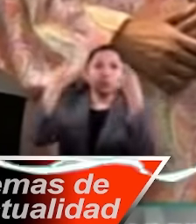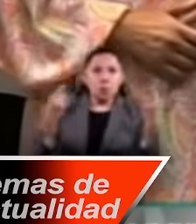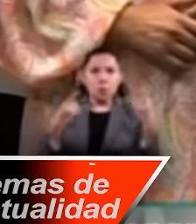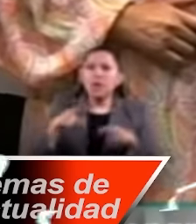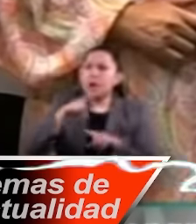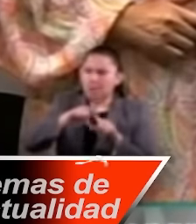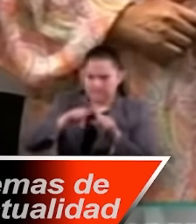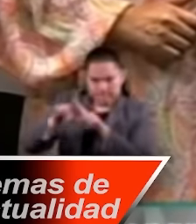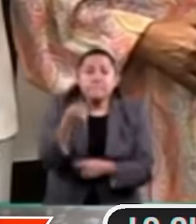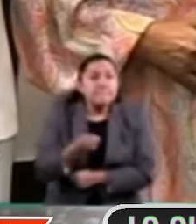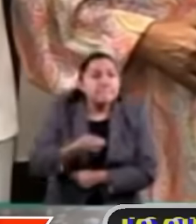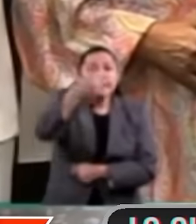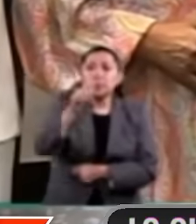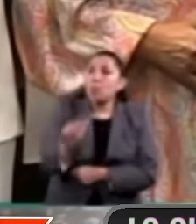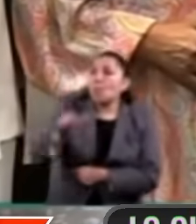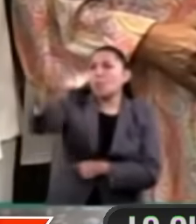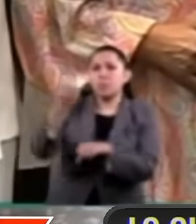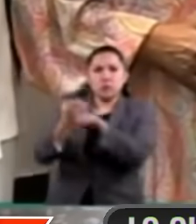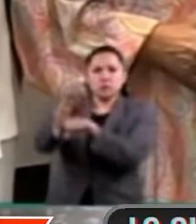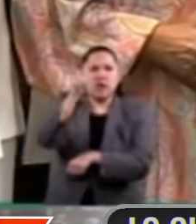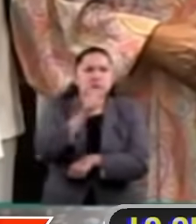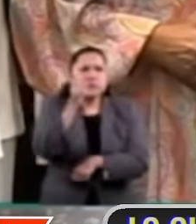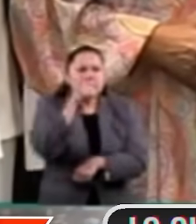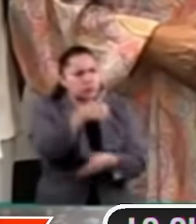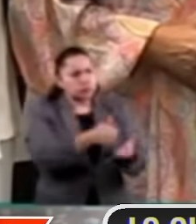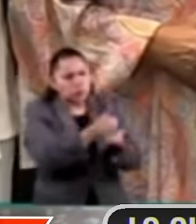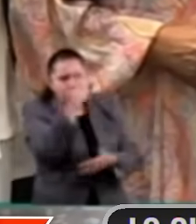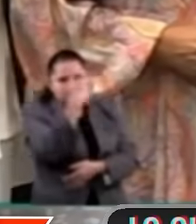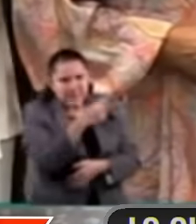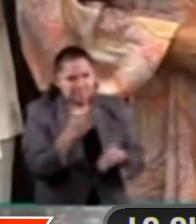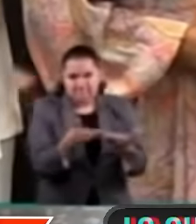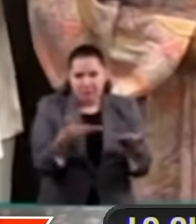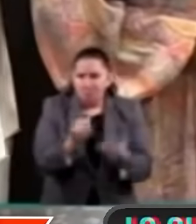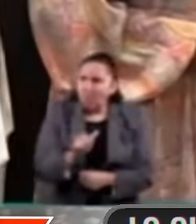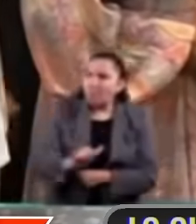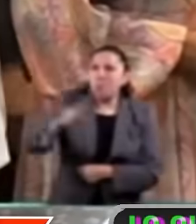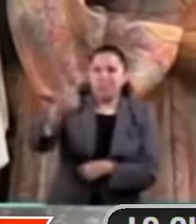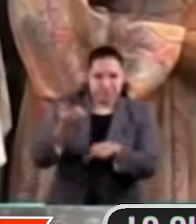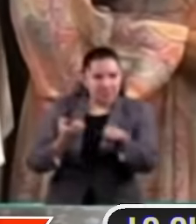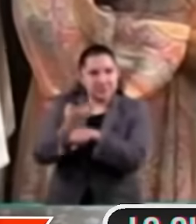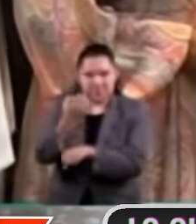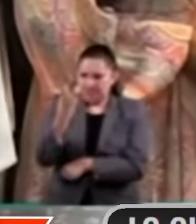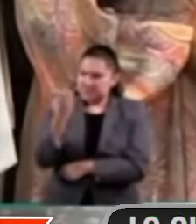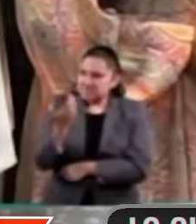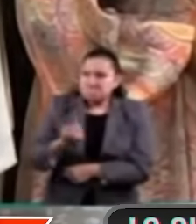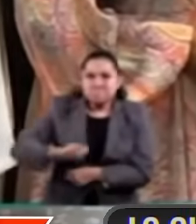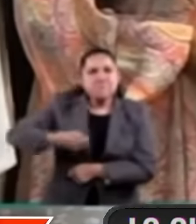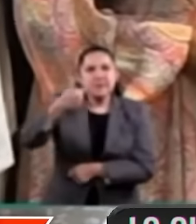en infraestructura. Presidenta, no me queda más que entregarle este